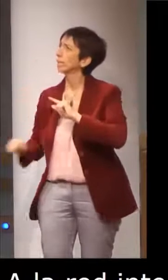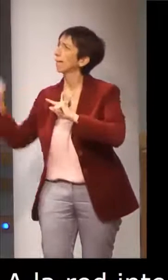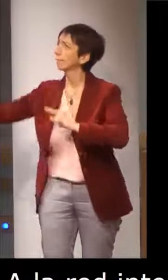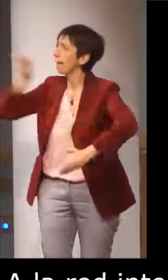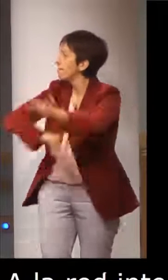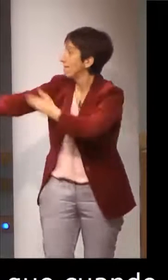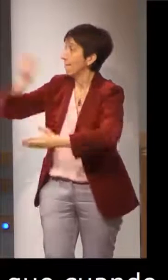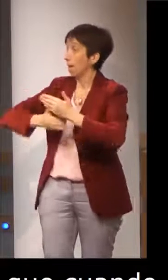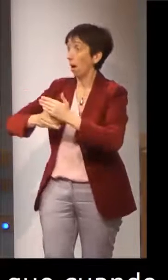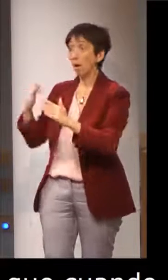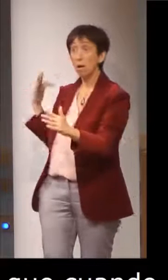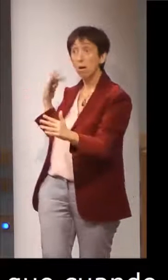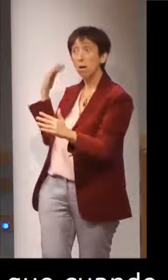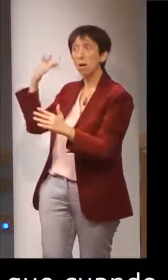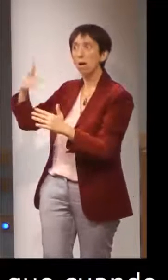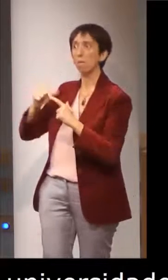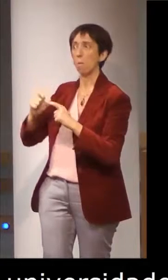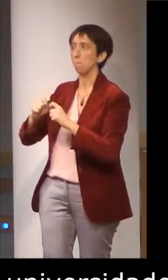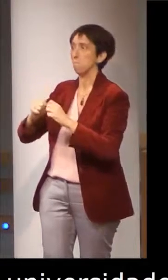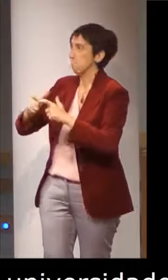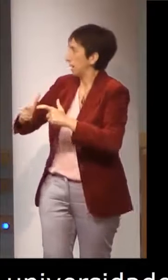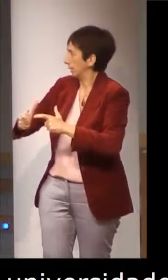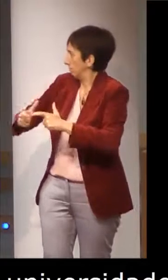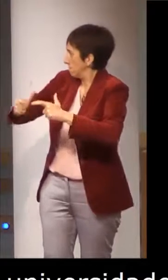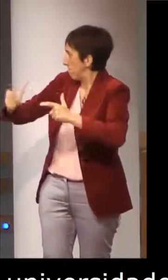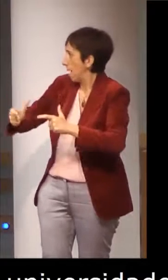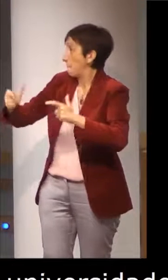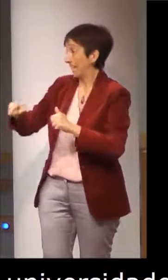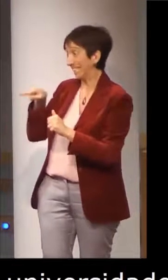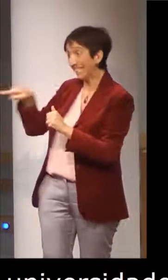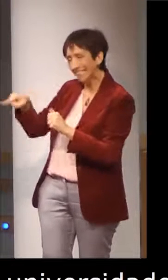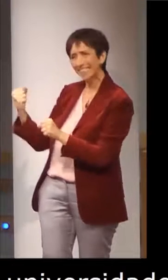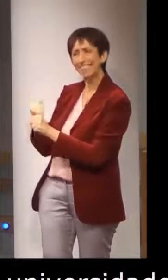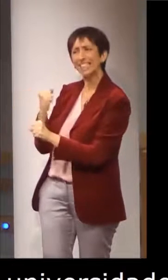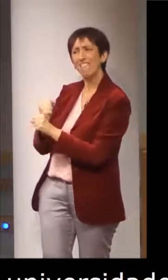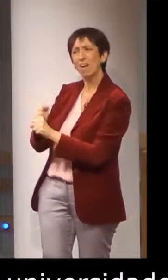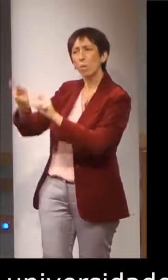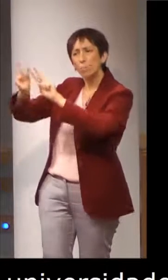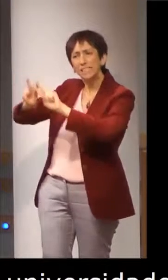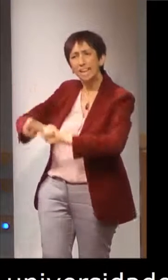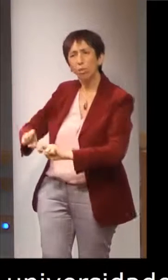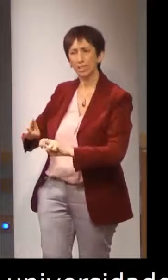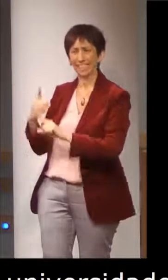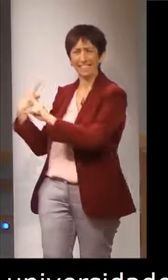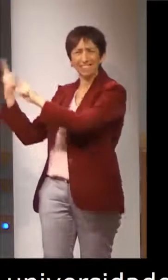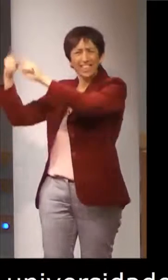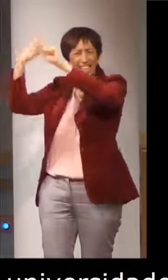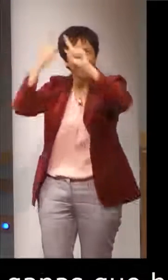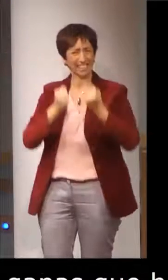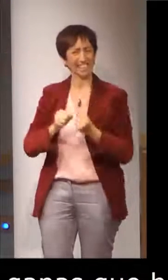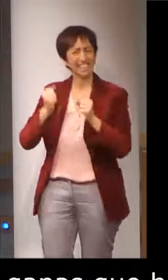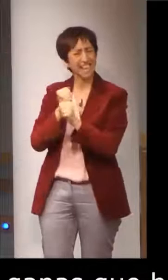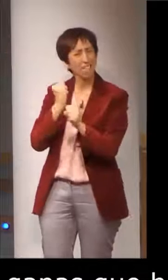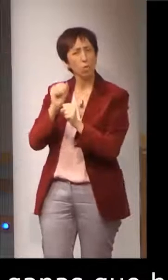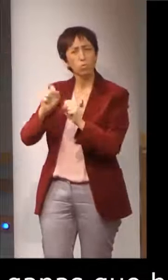gente y las ganas que había de colaborar, vimos que de forma gradual, gracias a esta